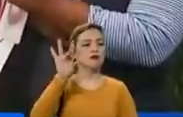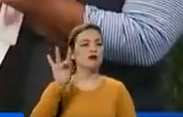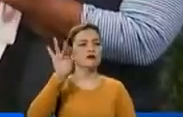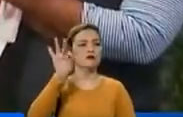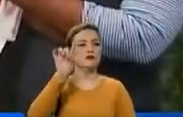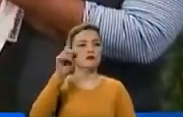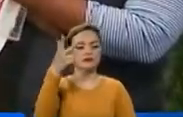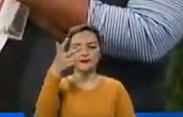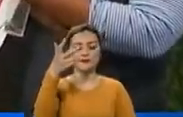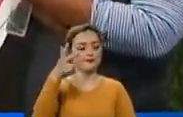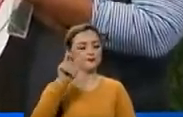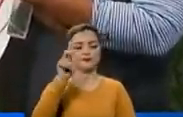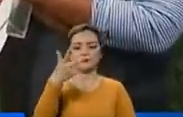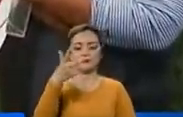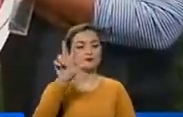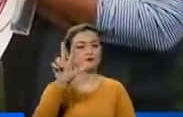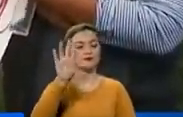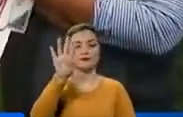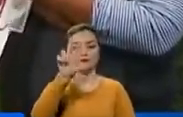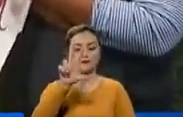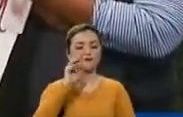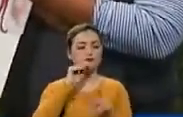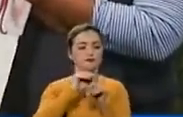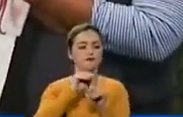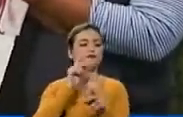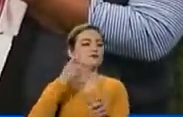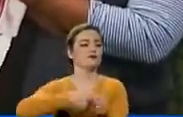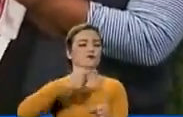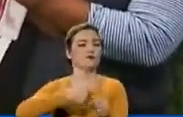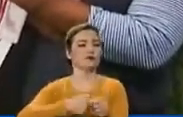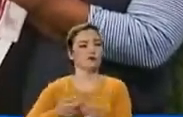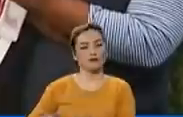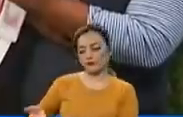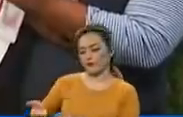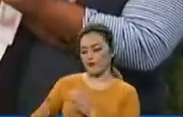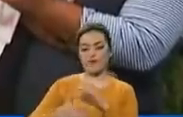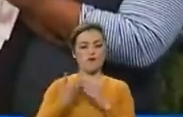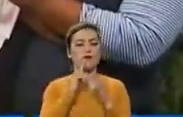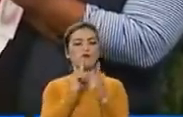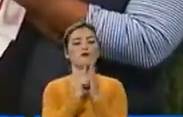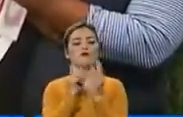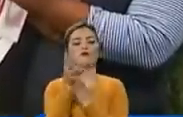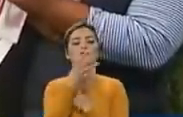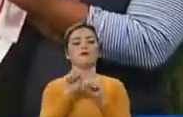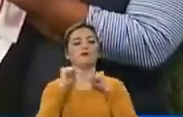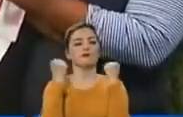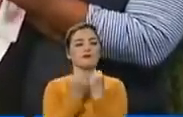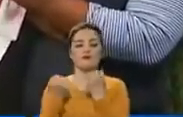0994-891343. Solo mensajes de WhatsApp a nuestro correo electrónico de primera mano @teleamazonas.com y nuestras redes